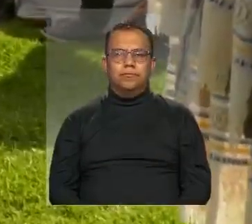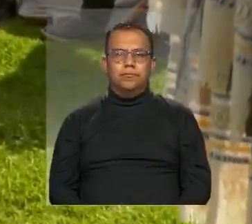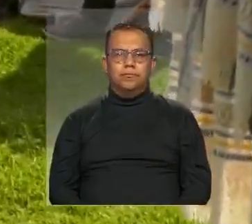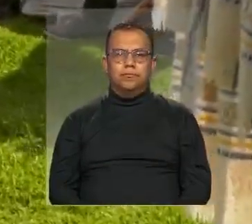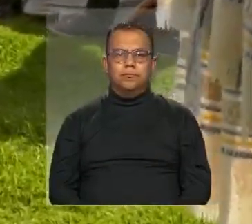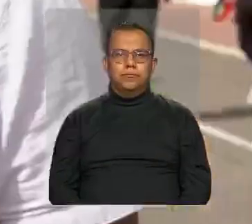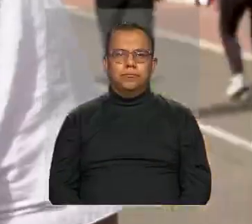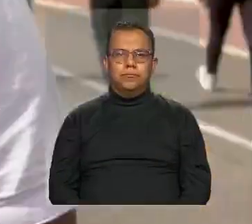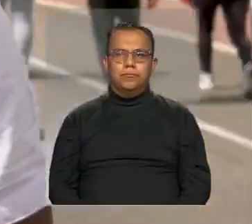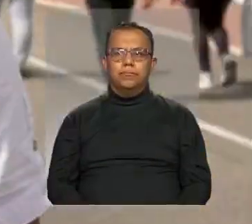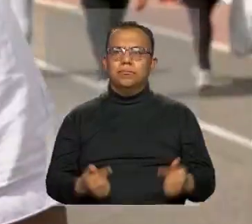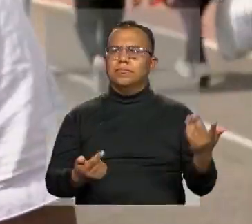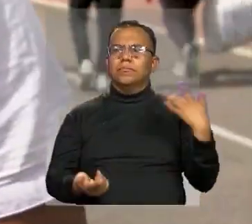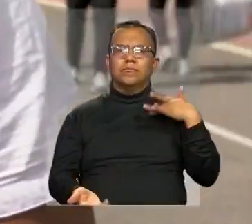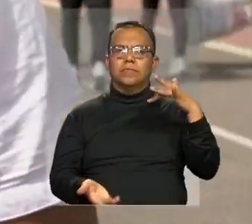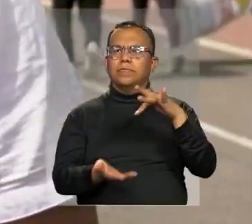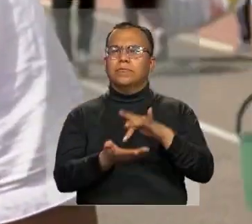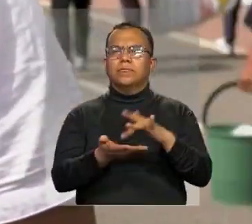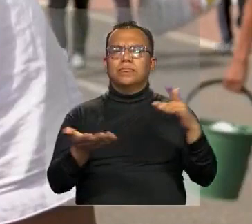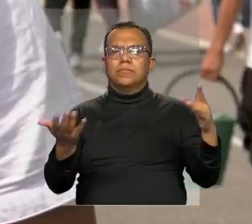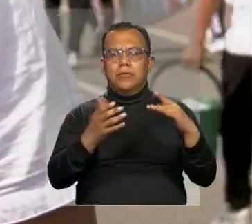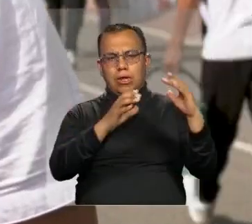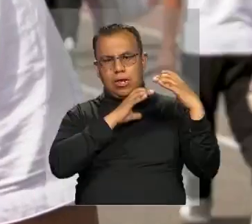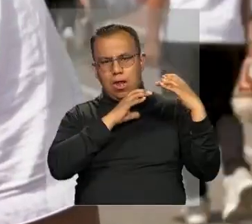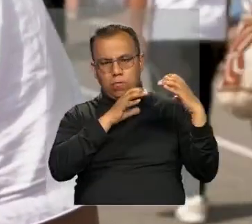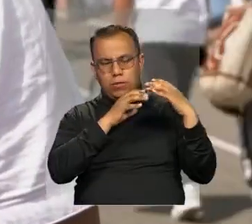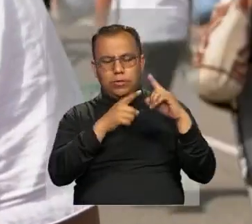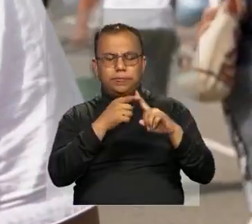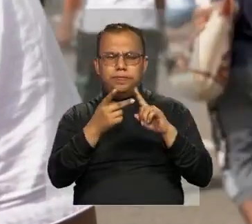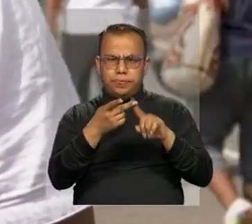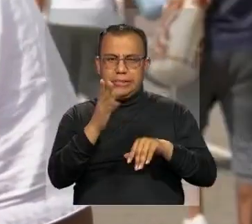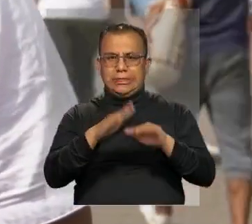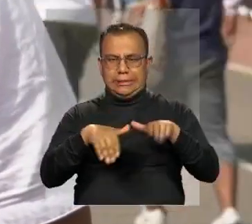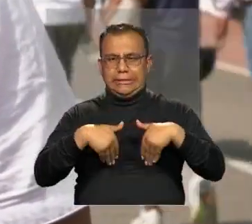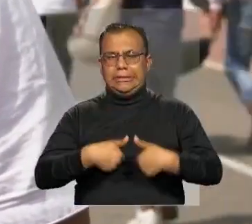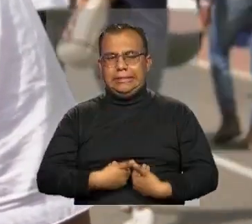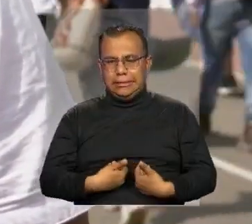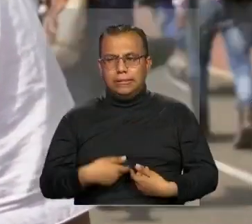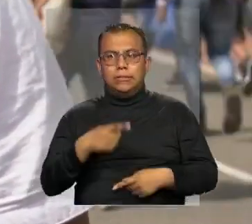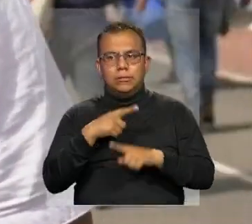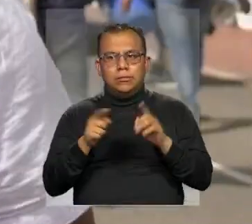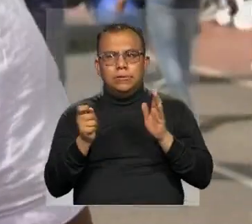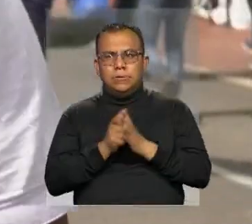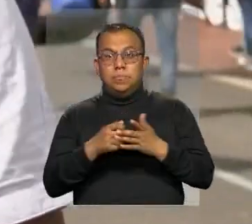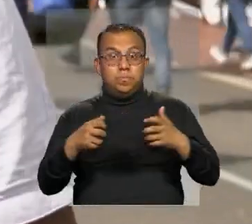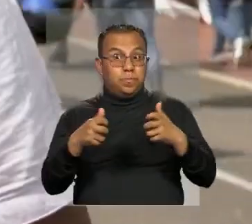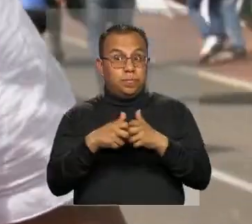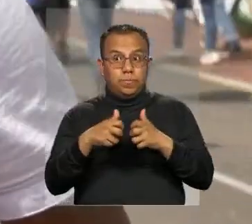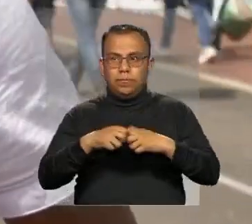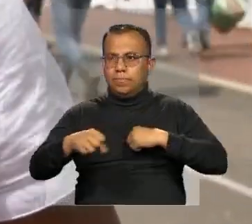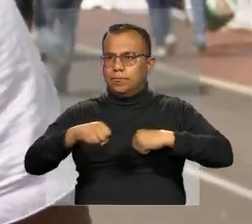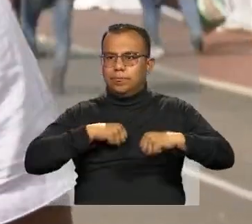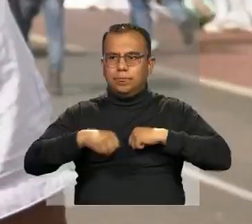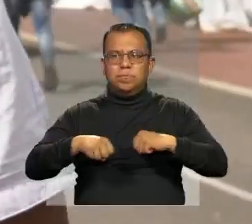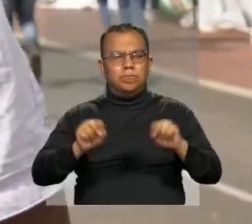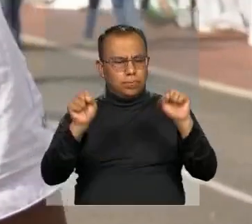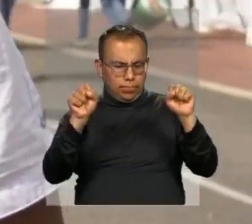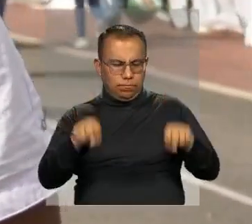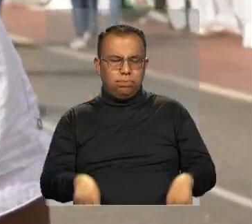Y esta vez venimos desde el Cauca, un poco cansados, pero con mucho ánimo de